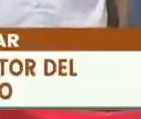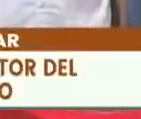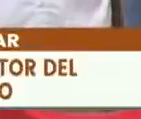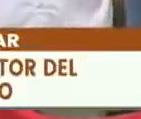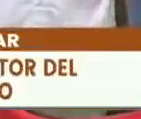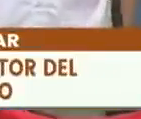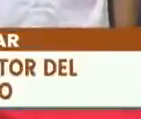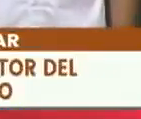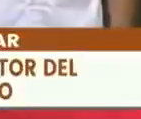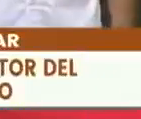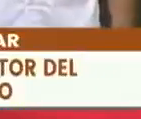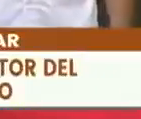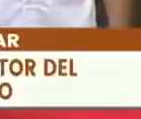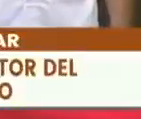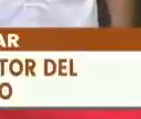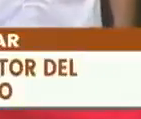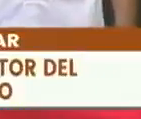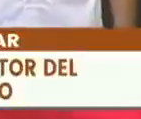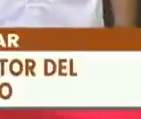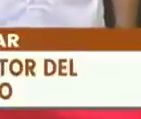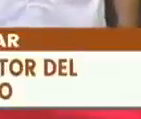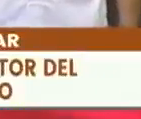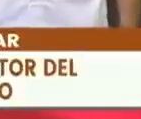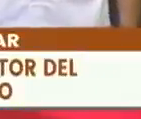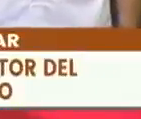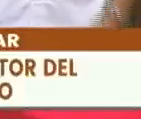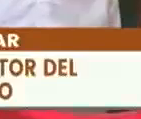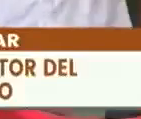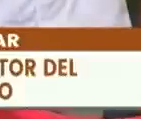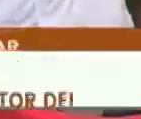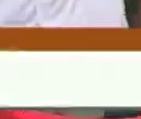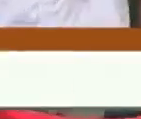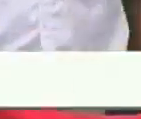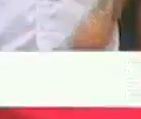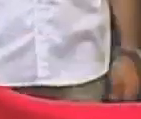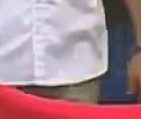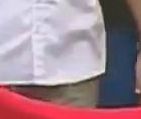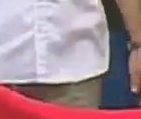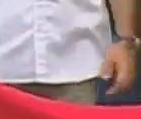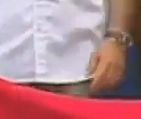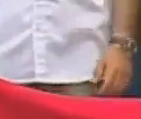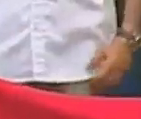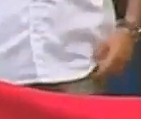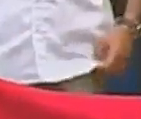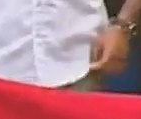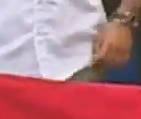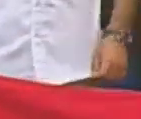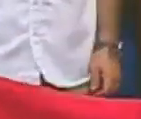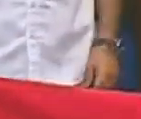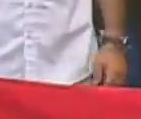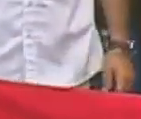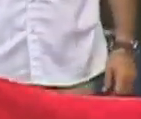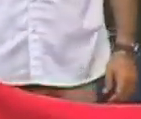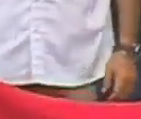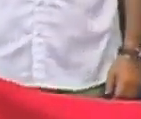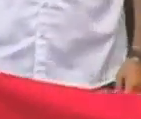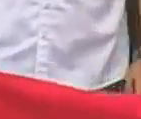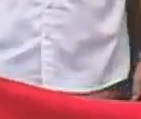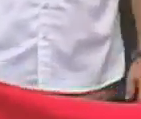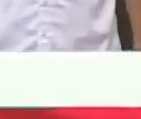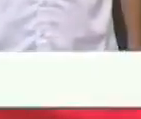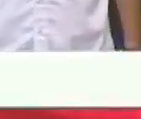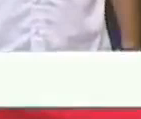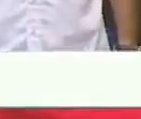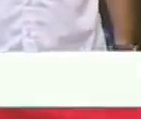allá. Por eso no sabía, solo sabía el hermano gobernador y estaba en un acto por allá por el Callao, pues. Pero